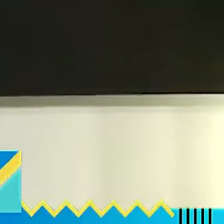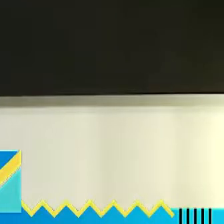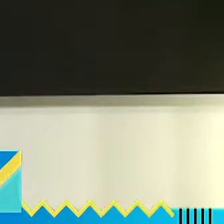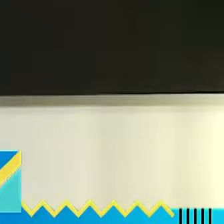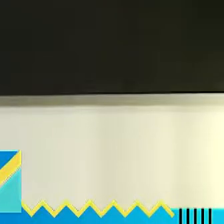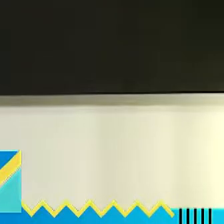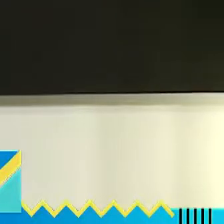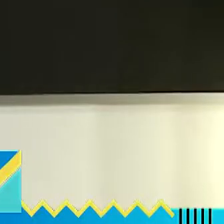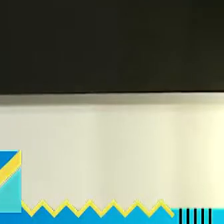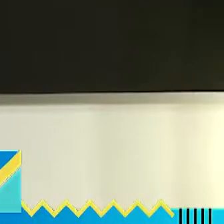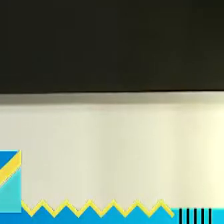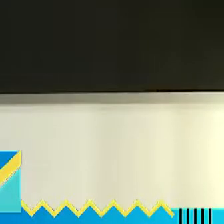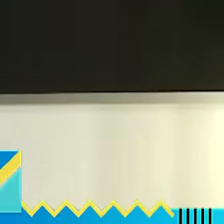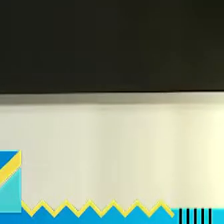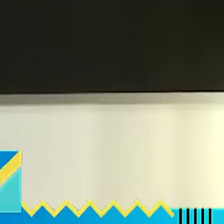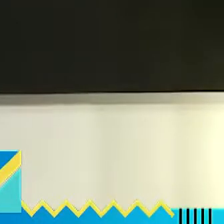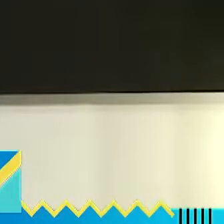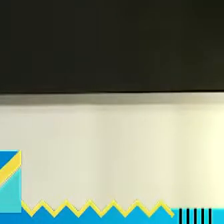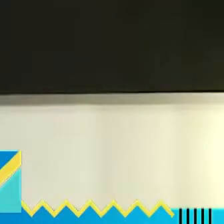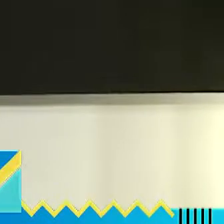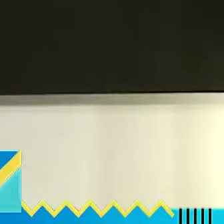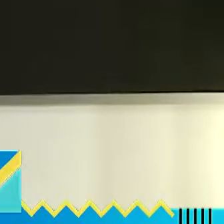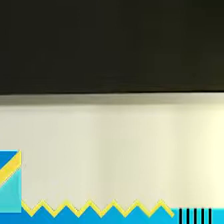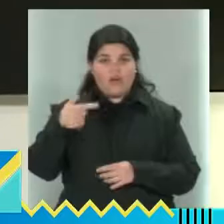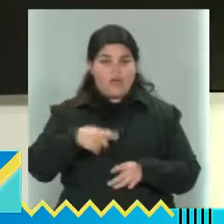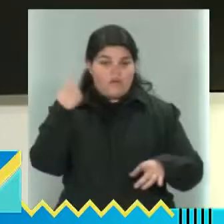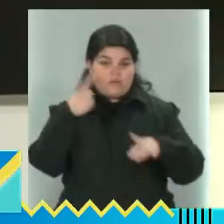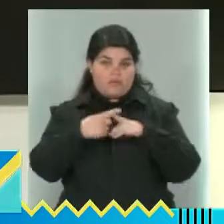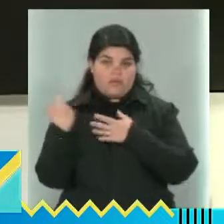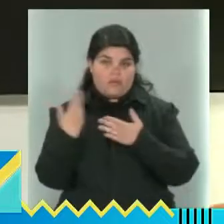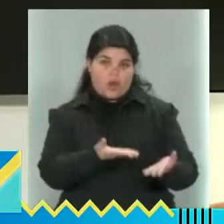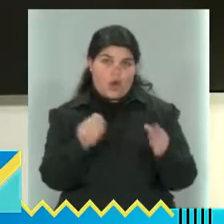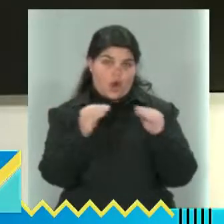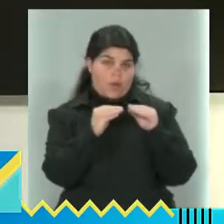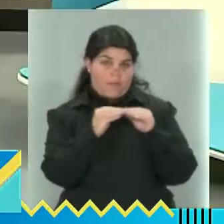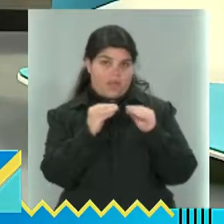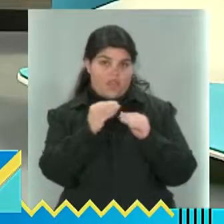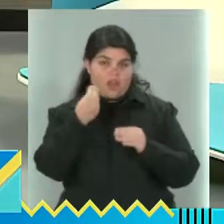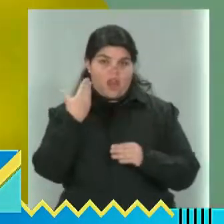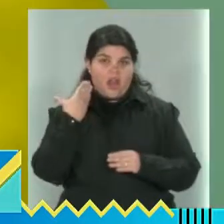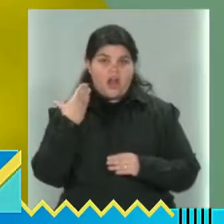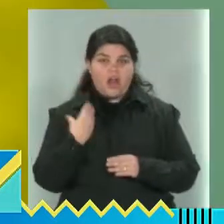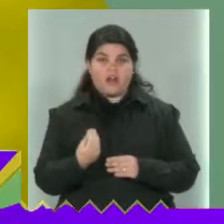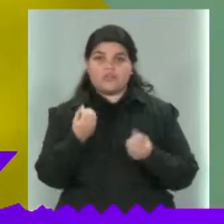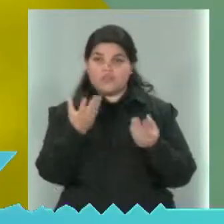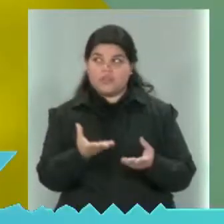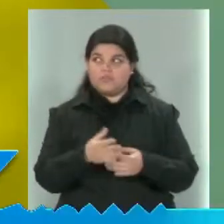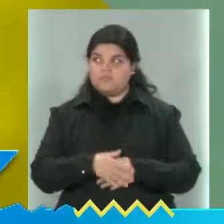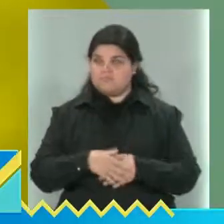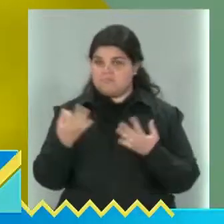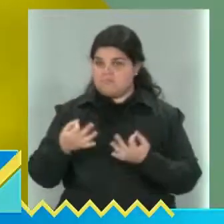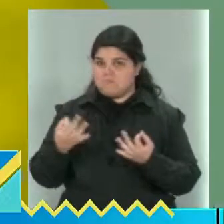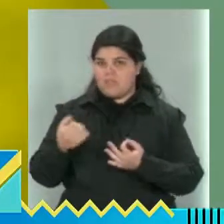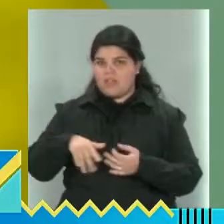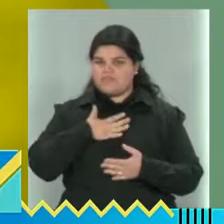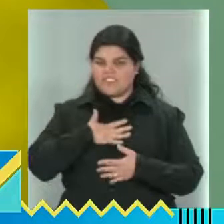cumplimos 100 programas y para poder hacerlo, para festejarlo mejor, la voy a presentar a mi compañera ya de entrada. Caro, ¿cómo estás? Buenas tardes, Fer. Sí, la verdad que se siente un